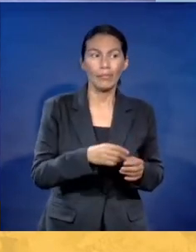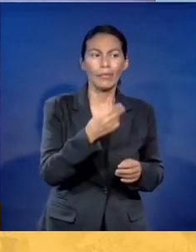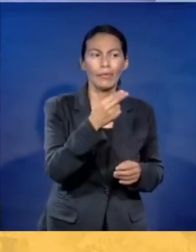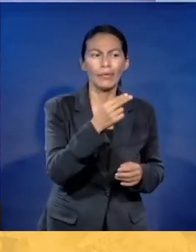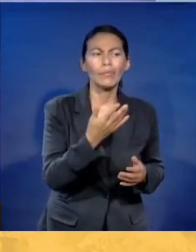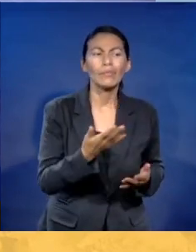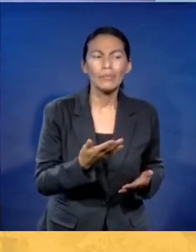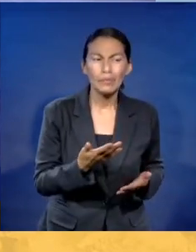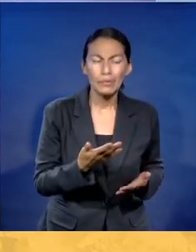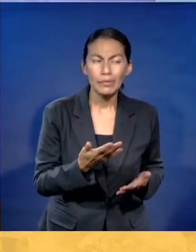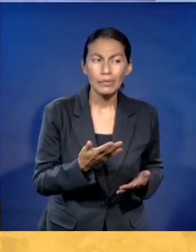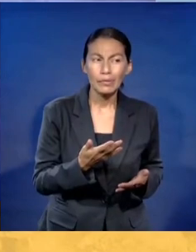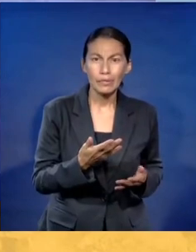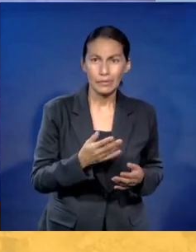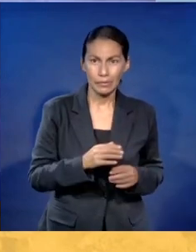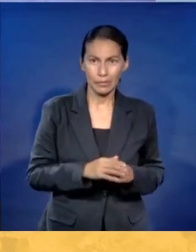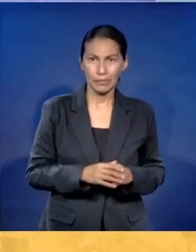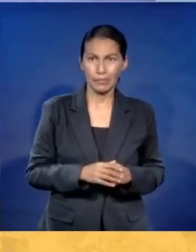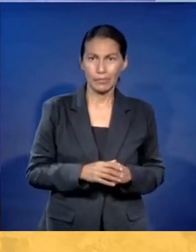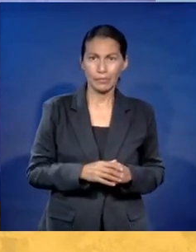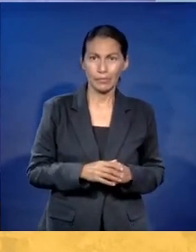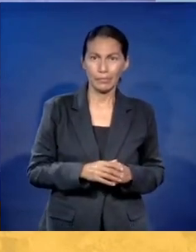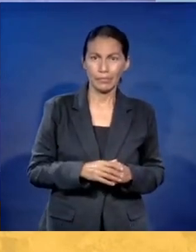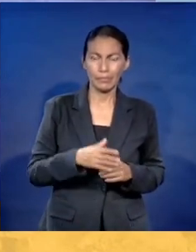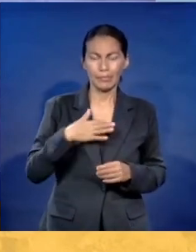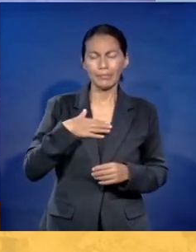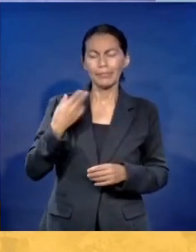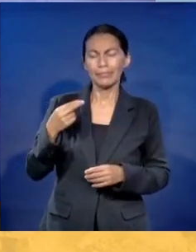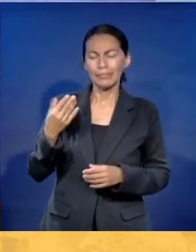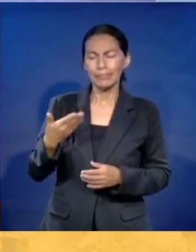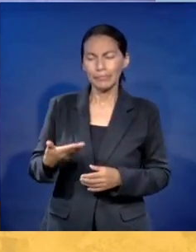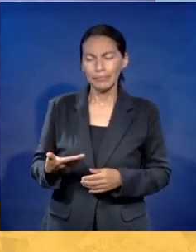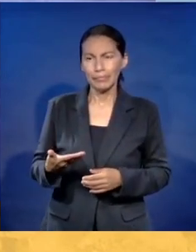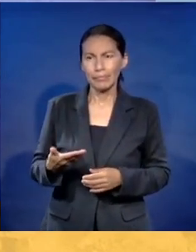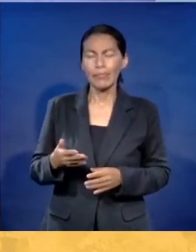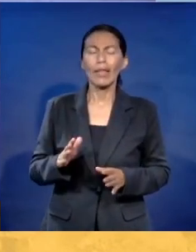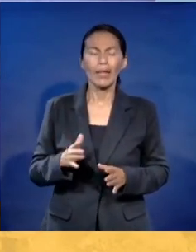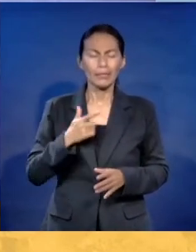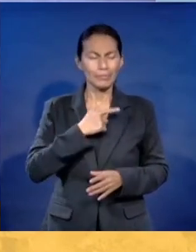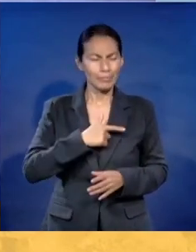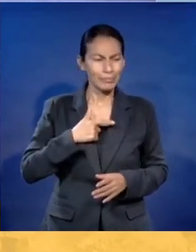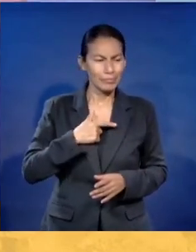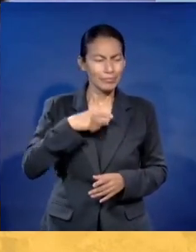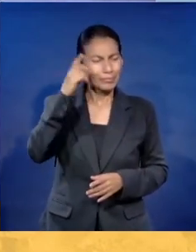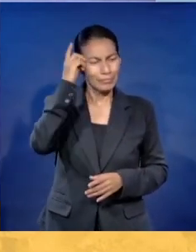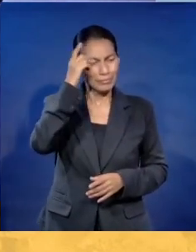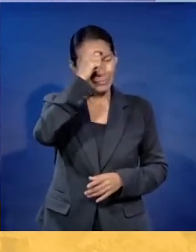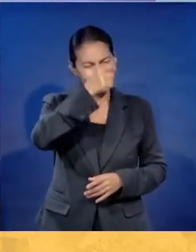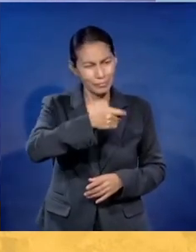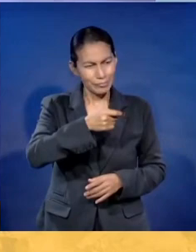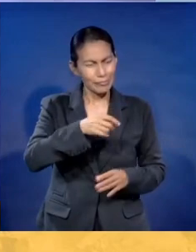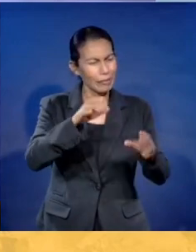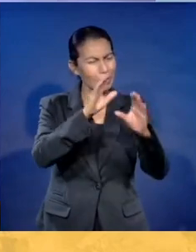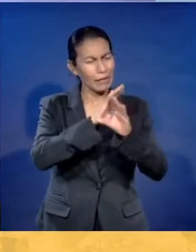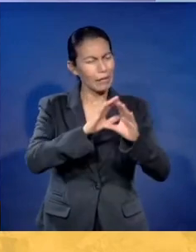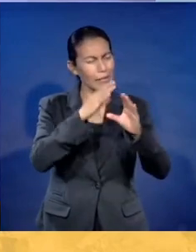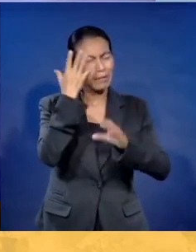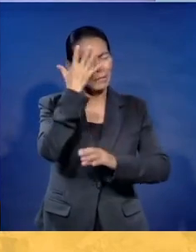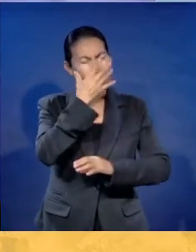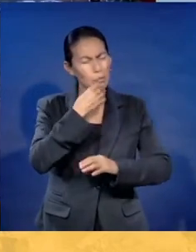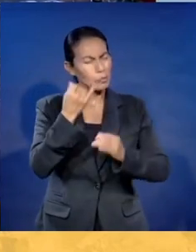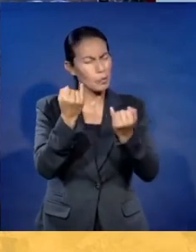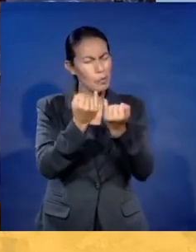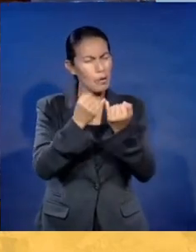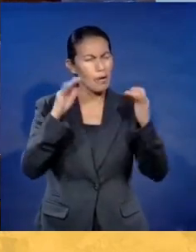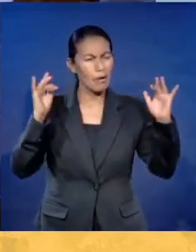hermana fulanita de tal Ah mucho gusto Dios le bendiga Siga cantando como Los Ángeles